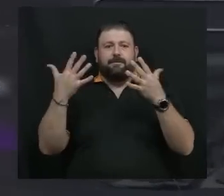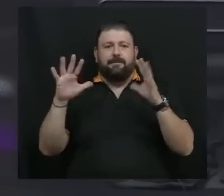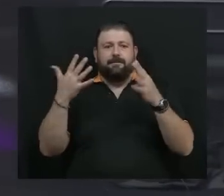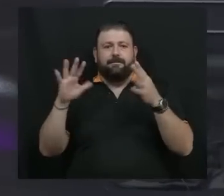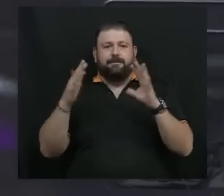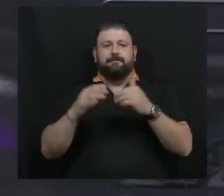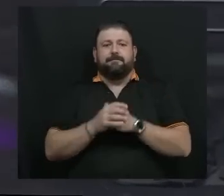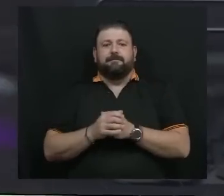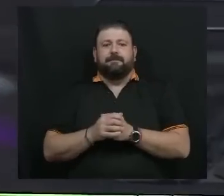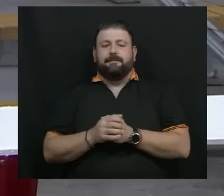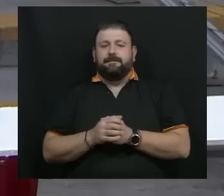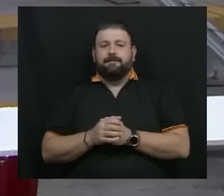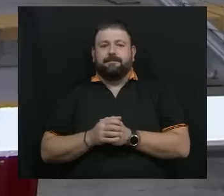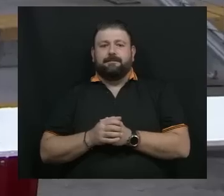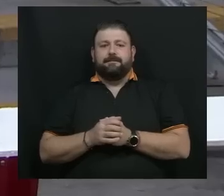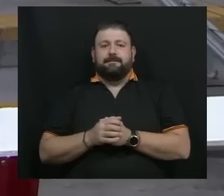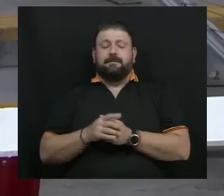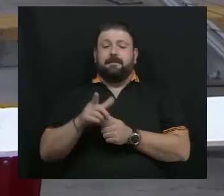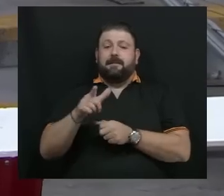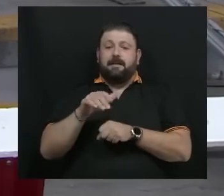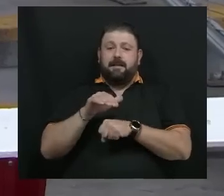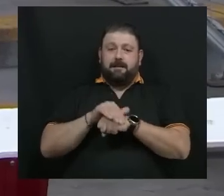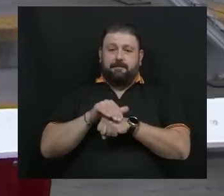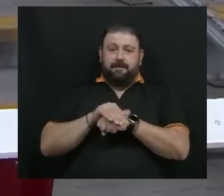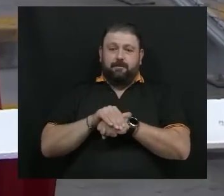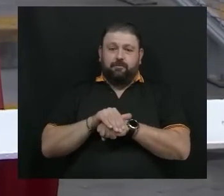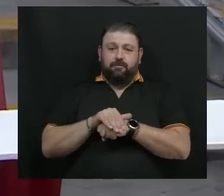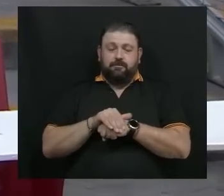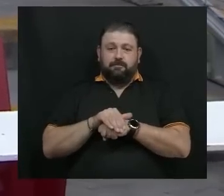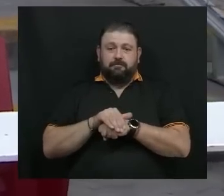Bravo. Amigos.